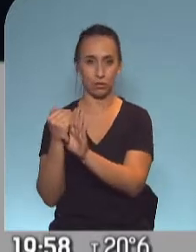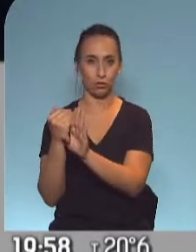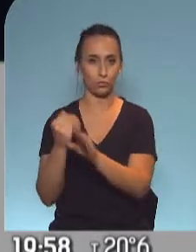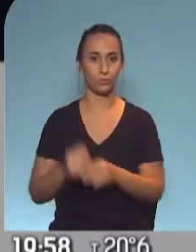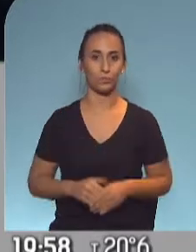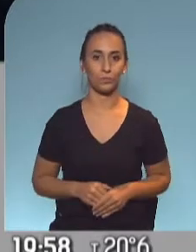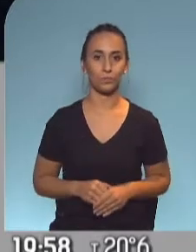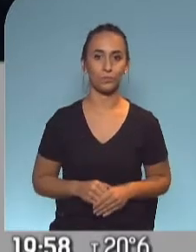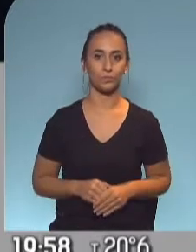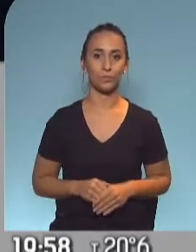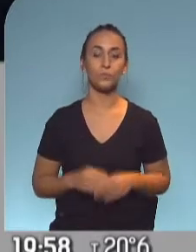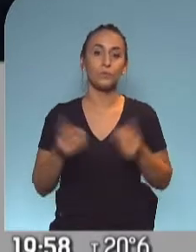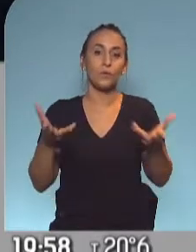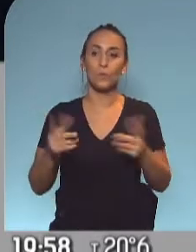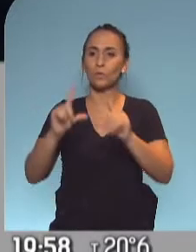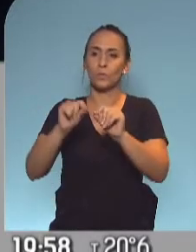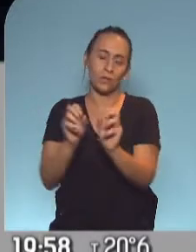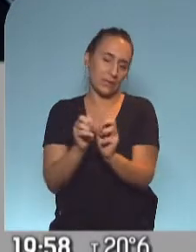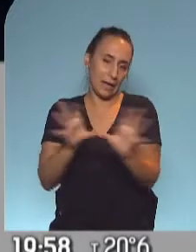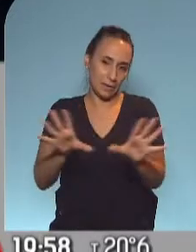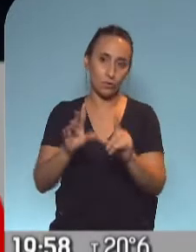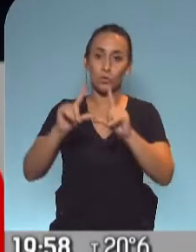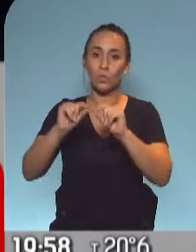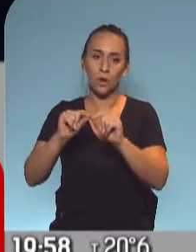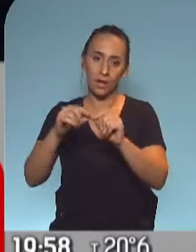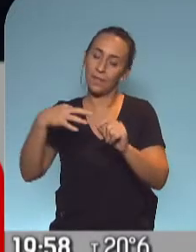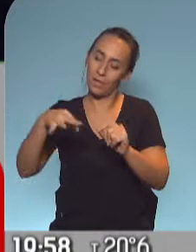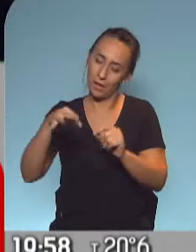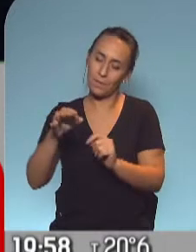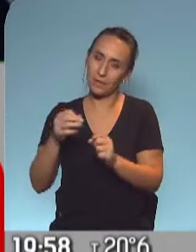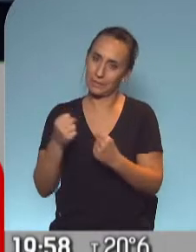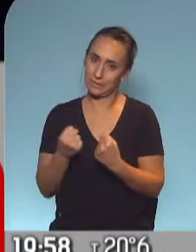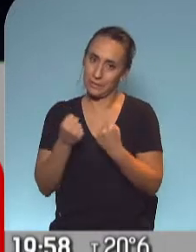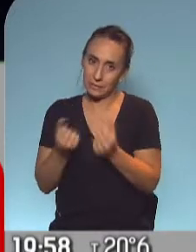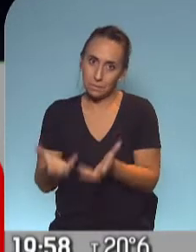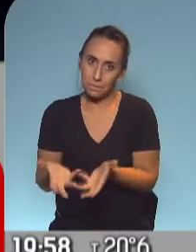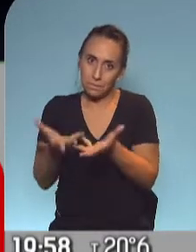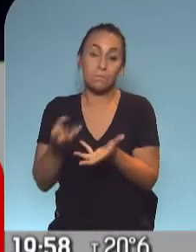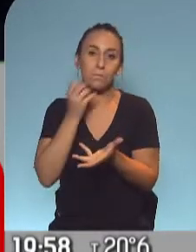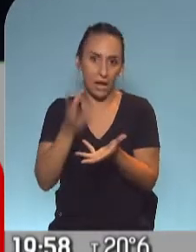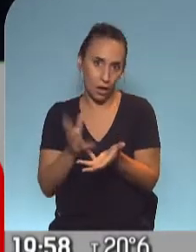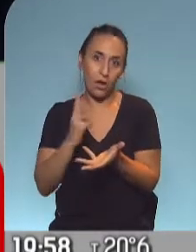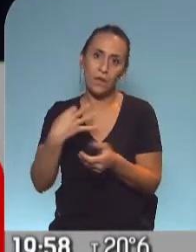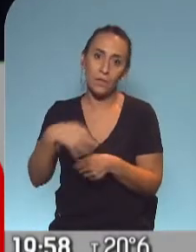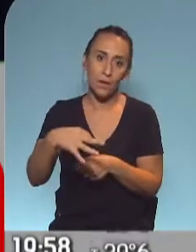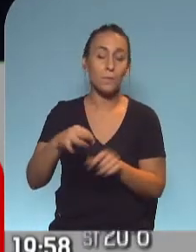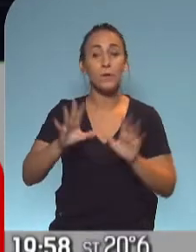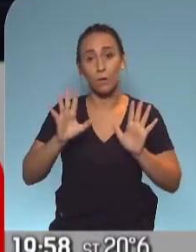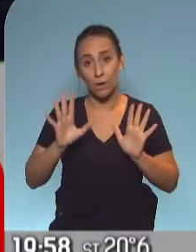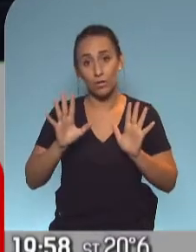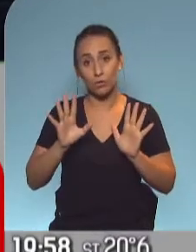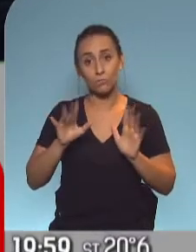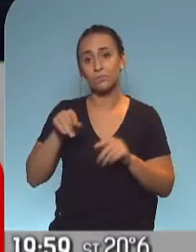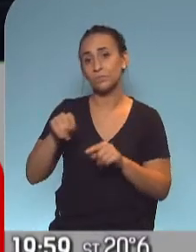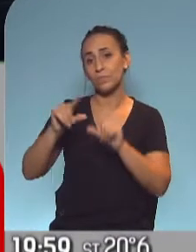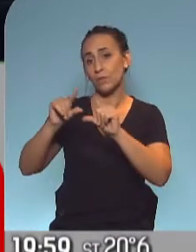ver, por supuesto que es un número pésimo, es un número que hay que remontar, claro que sí, pero bueno, no deja de ser